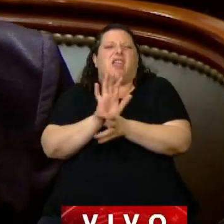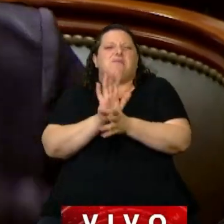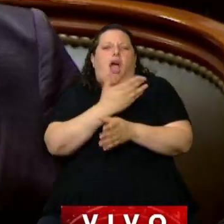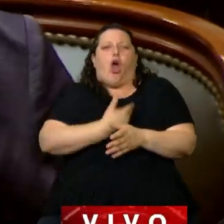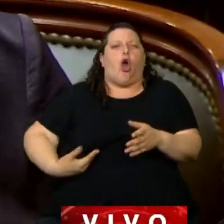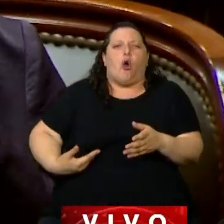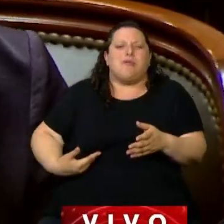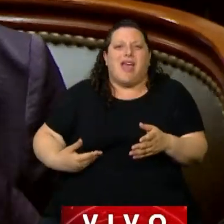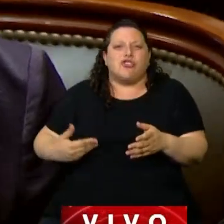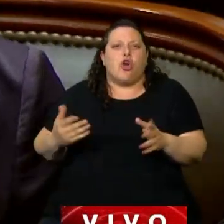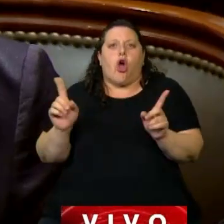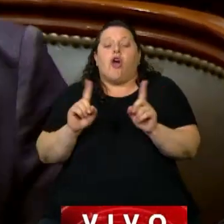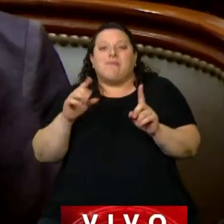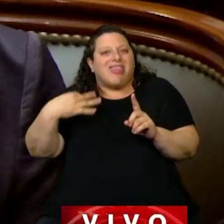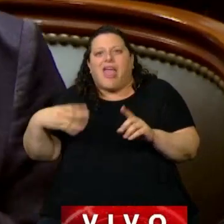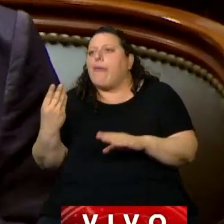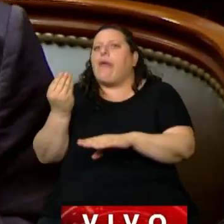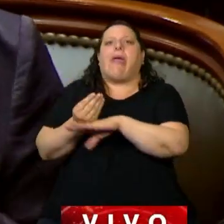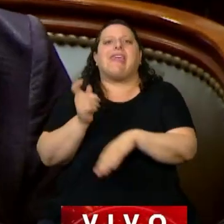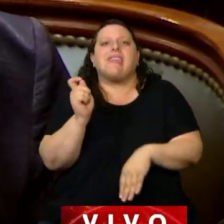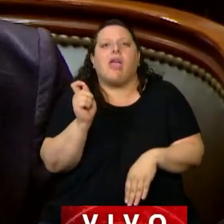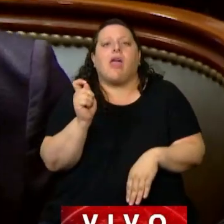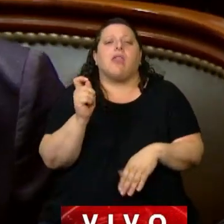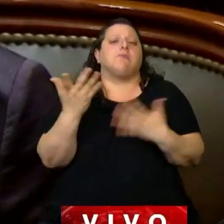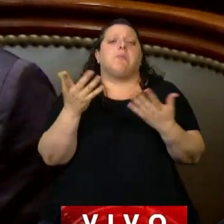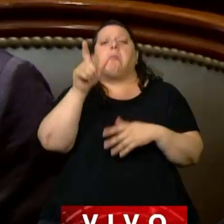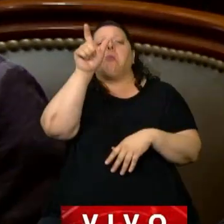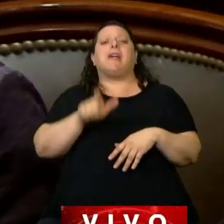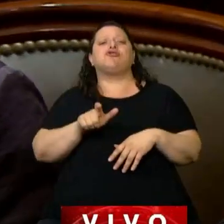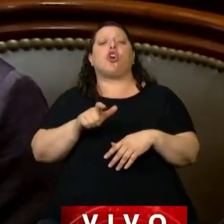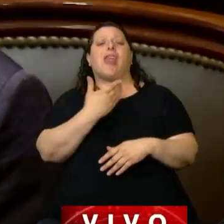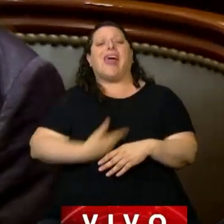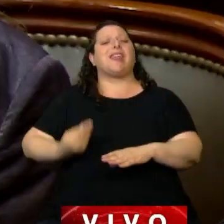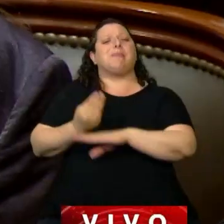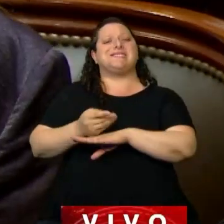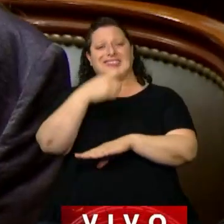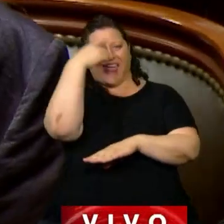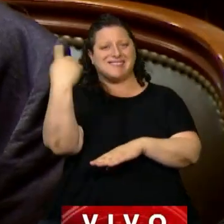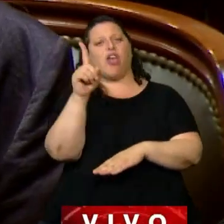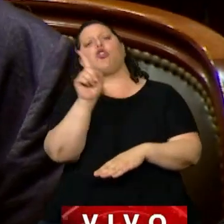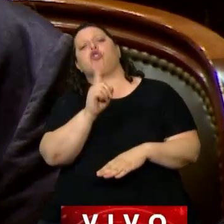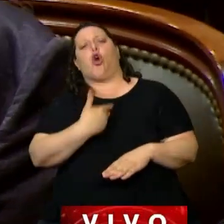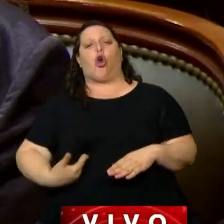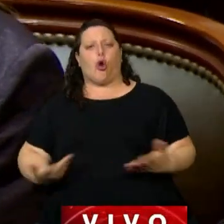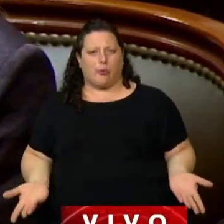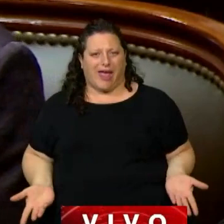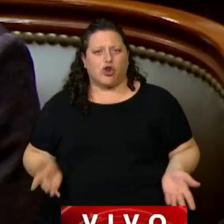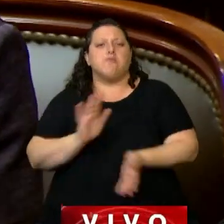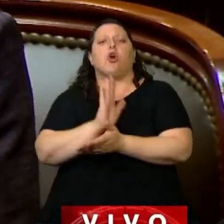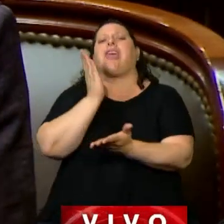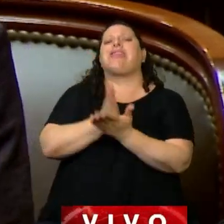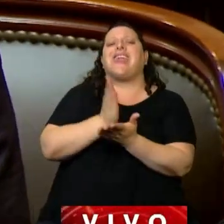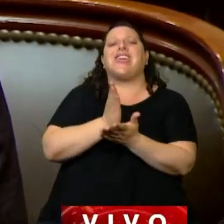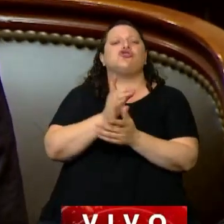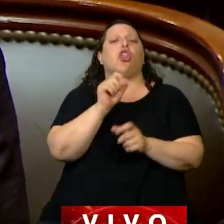gobierno tiene que estar ahí una persona a partidaria que representa el estado porque los los derechos son de los ciudadanos contra los